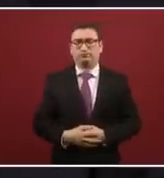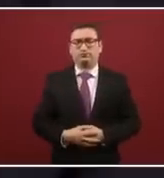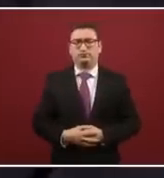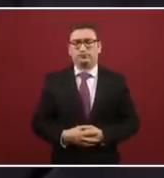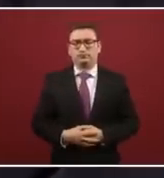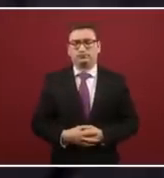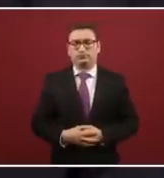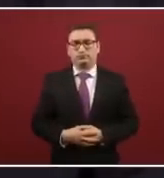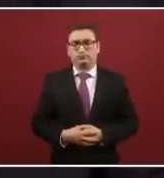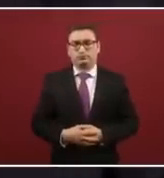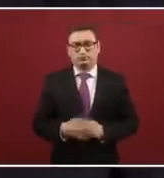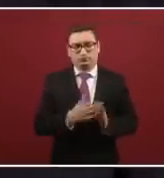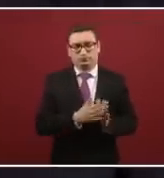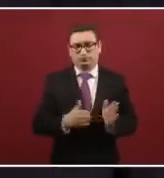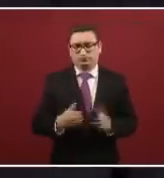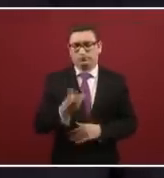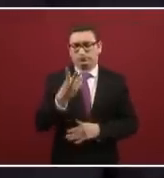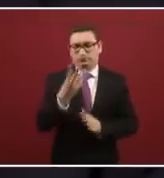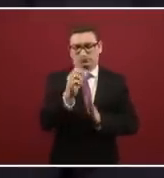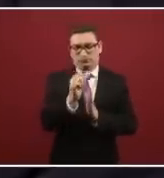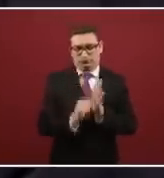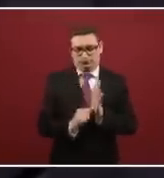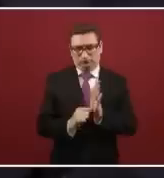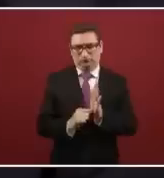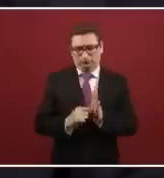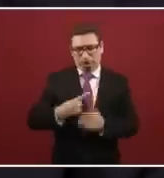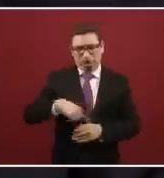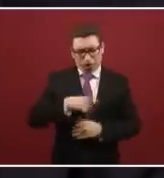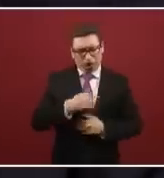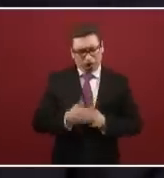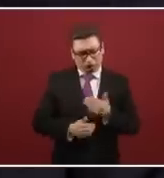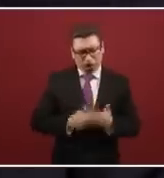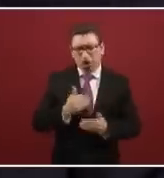que son los 3 meses, pero vamos bien.